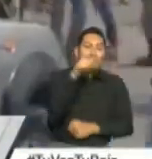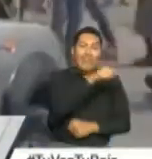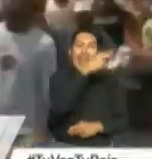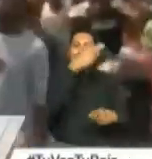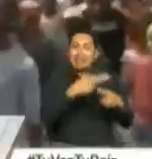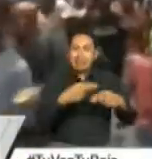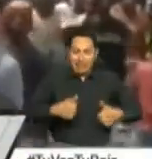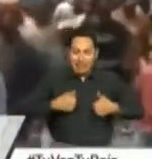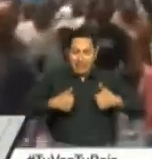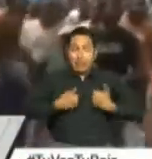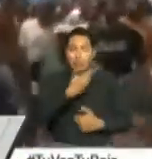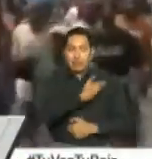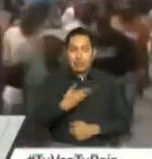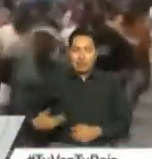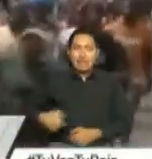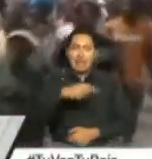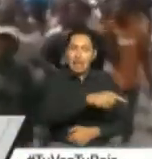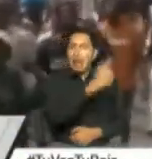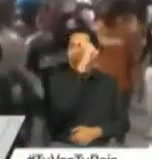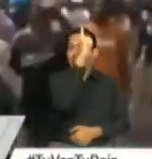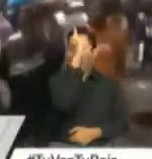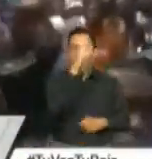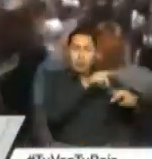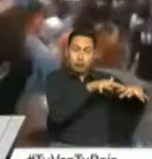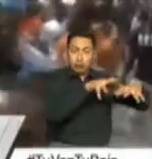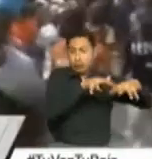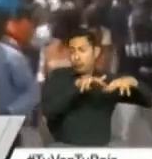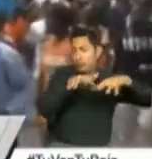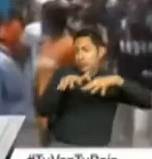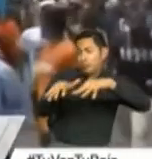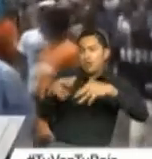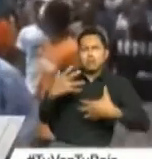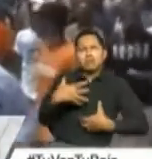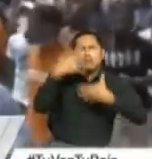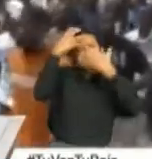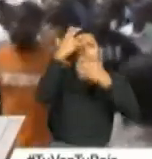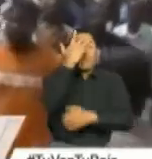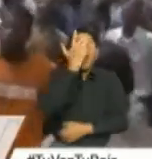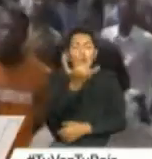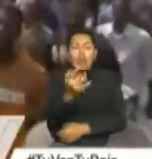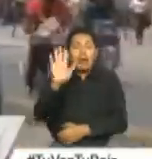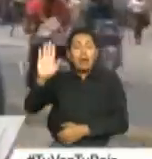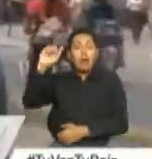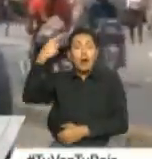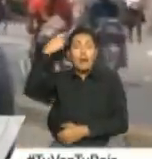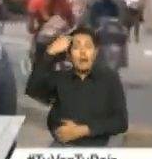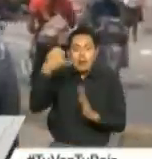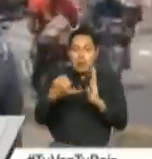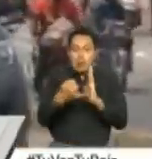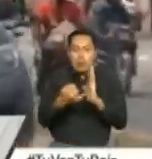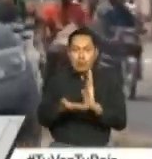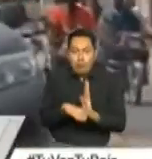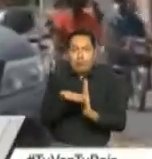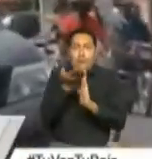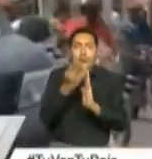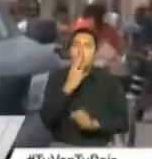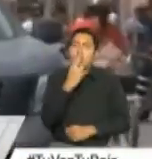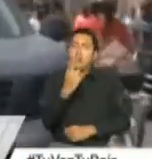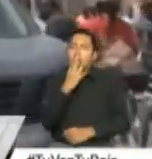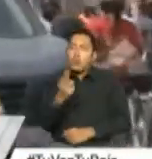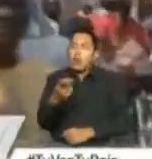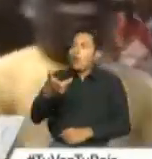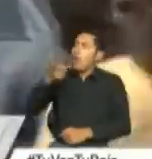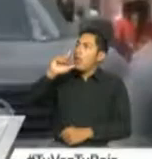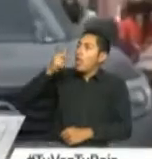Moïse. La chispa que ha encendido el polvorín ha sido la aprobación de unos presupuestos que aumentan las tasas sobre productos como el tabaco, el alcohol o